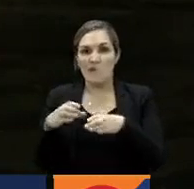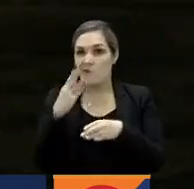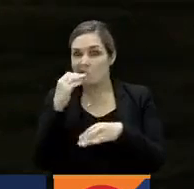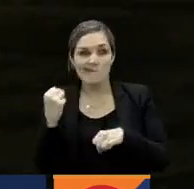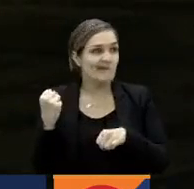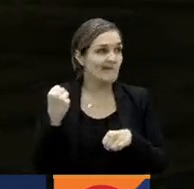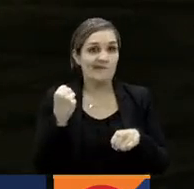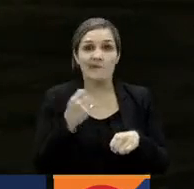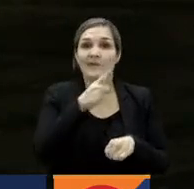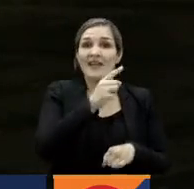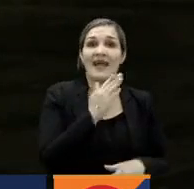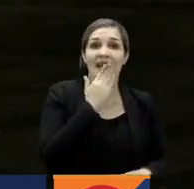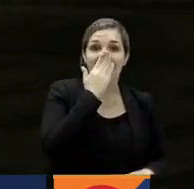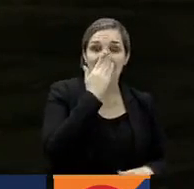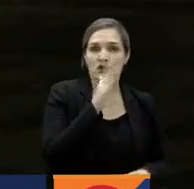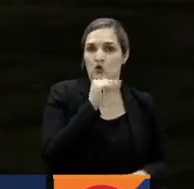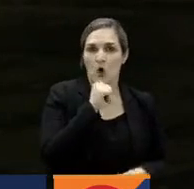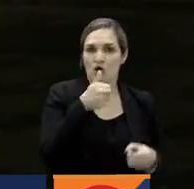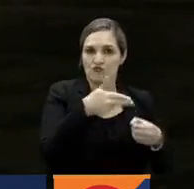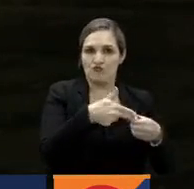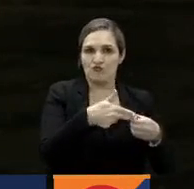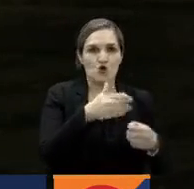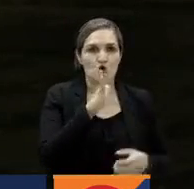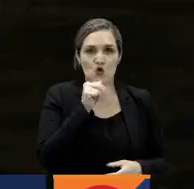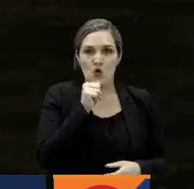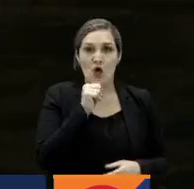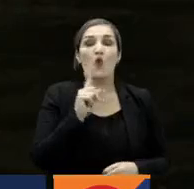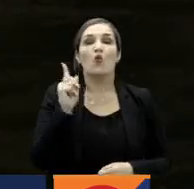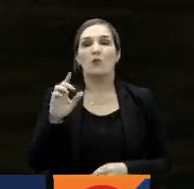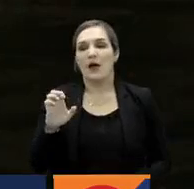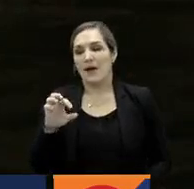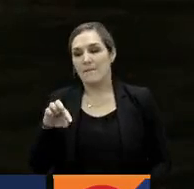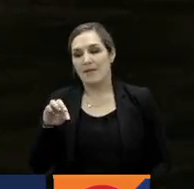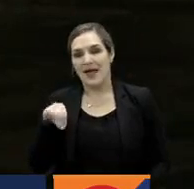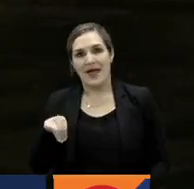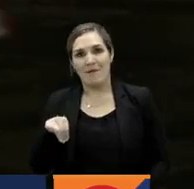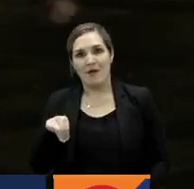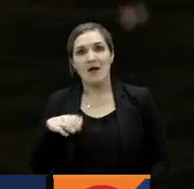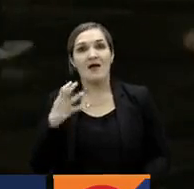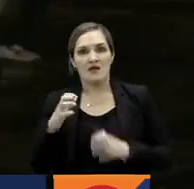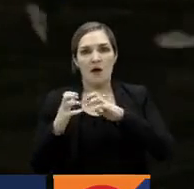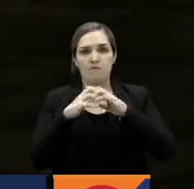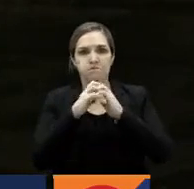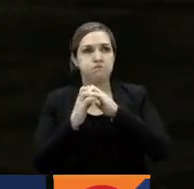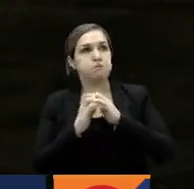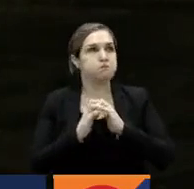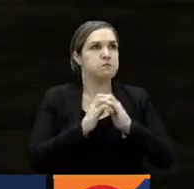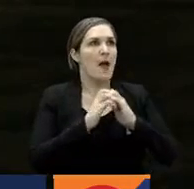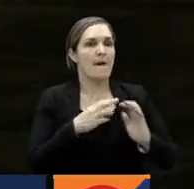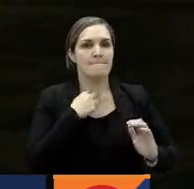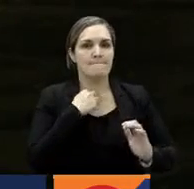gas natural porque EPM no ha podido llegar con los carro tanques hasta esta zona del departamento.